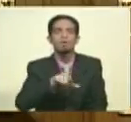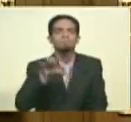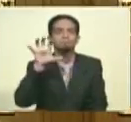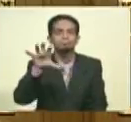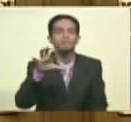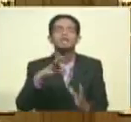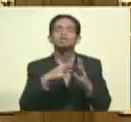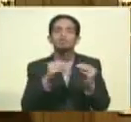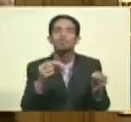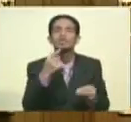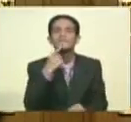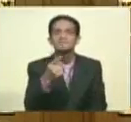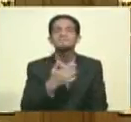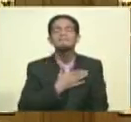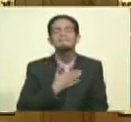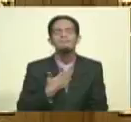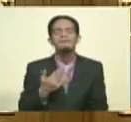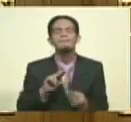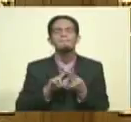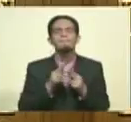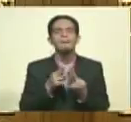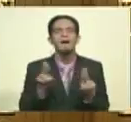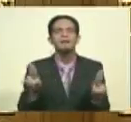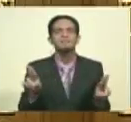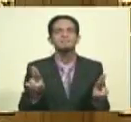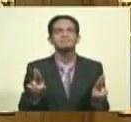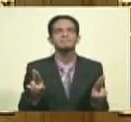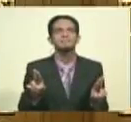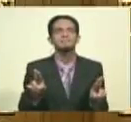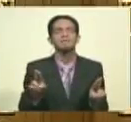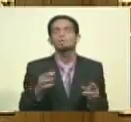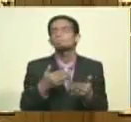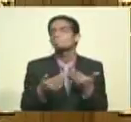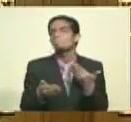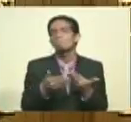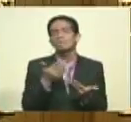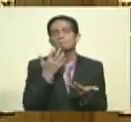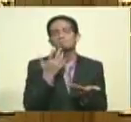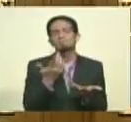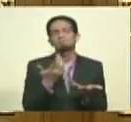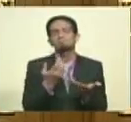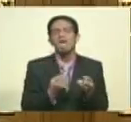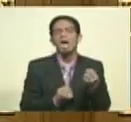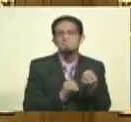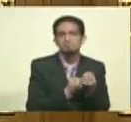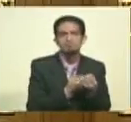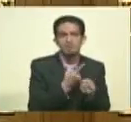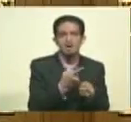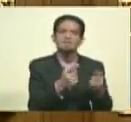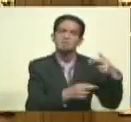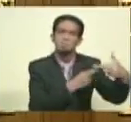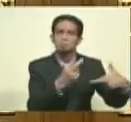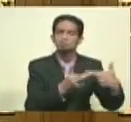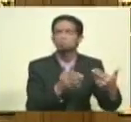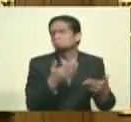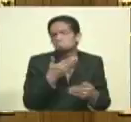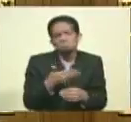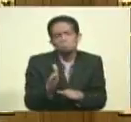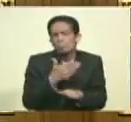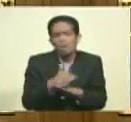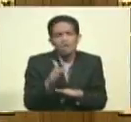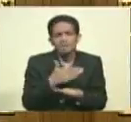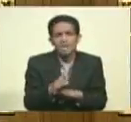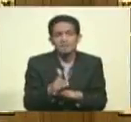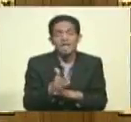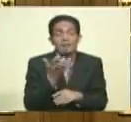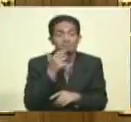encuestas manifiesta que quiere paz, aunque no apoyen algunos de ellos directamente este proceso, en nombre por lo menos de